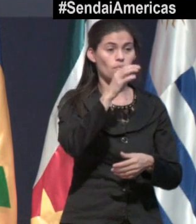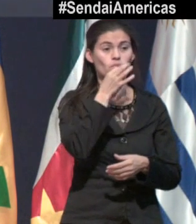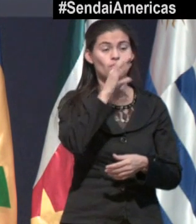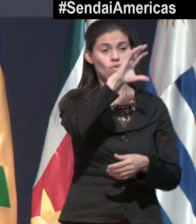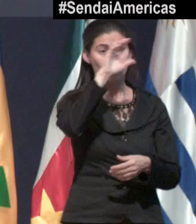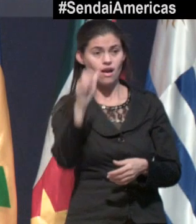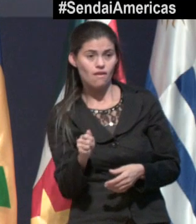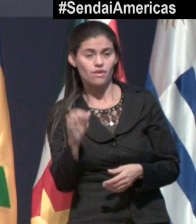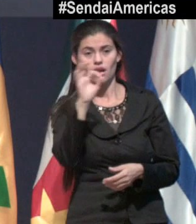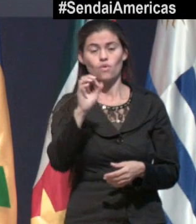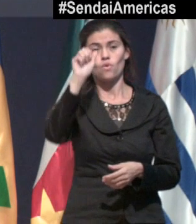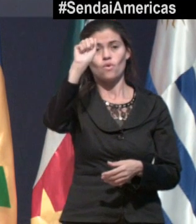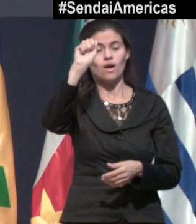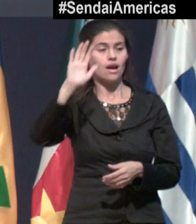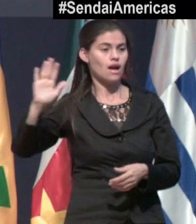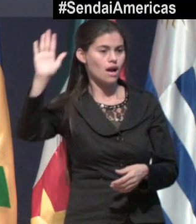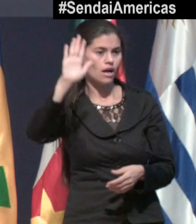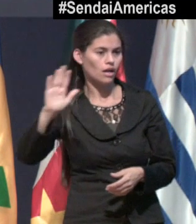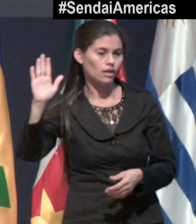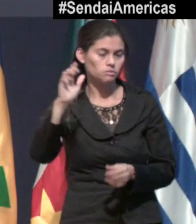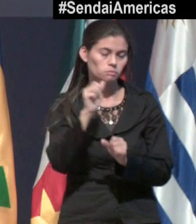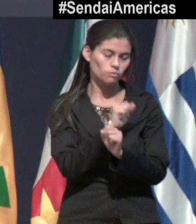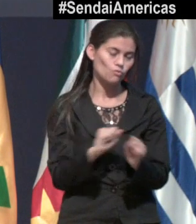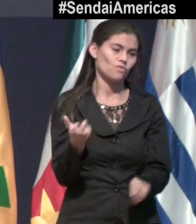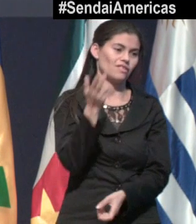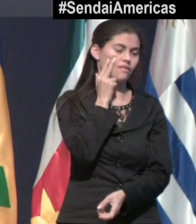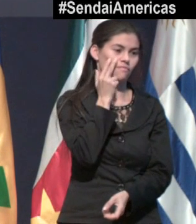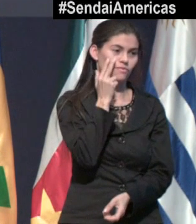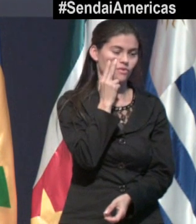y Asia, que podrían tener problemas.